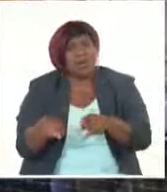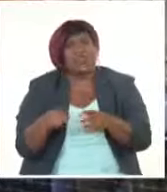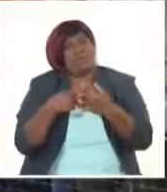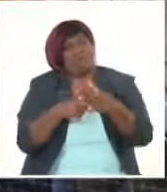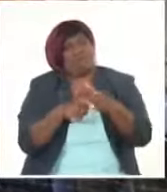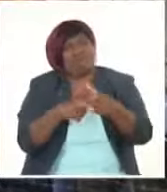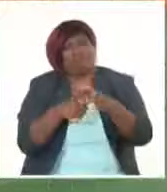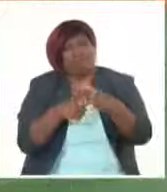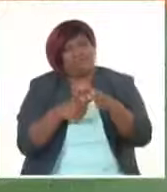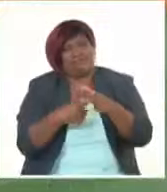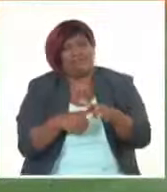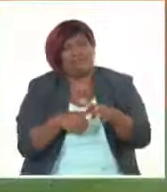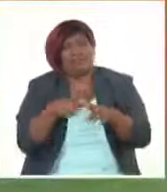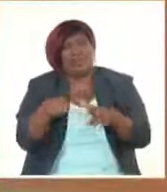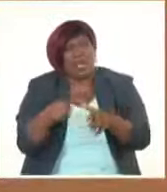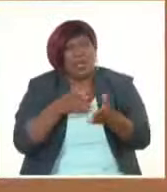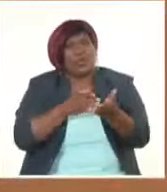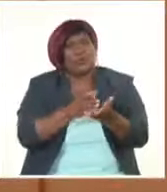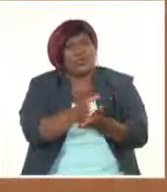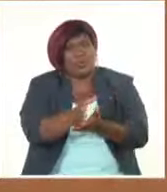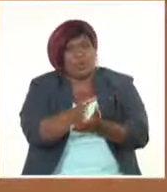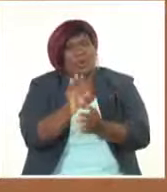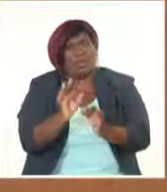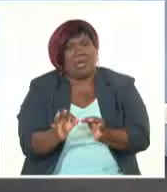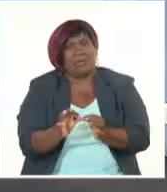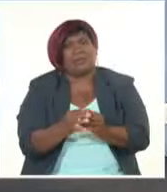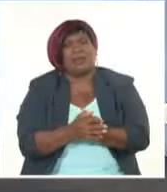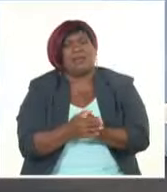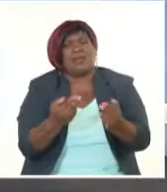tratar de seguir así para el torneo.